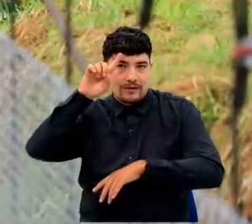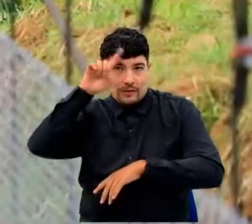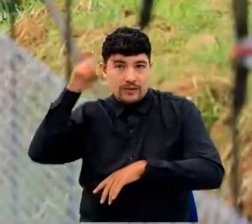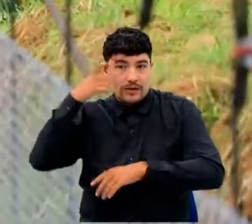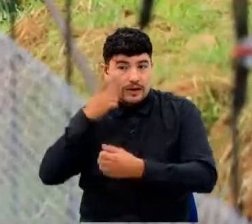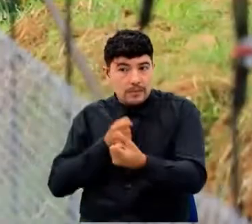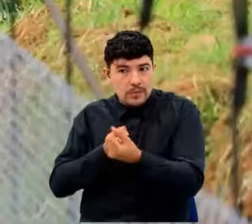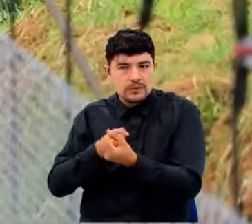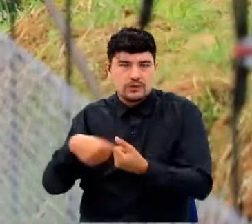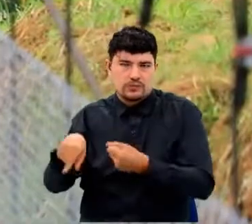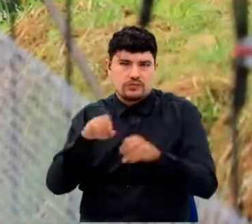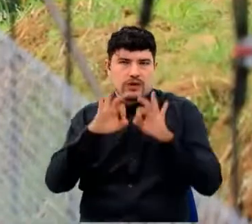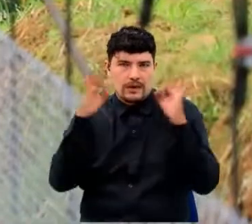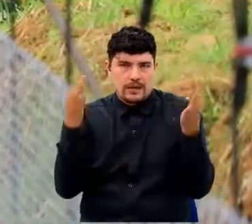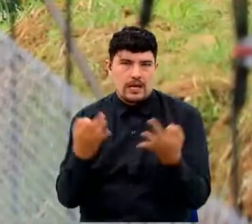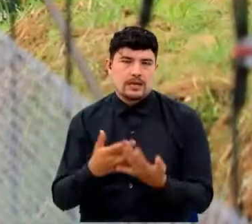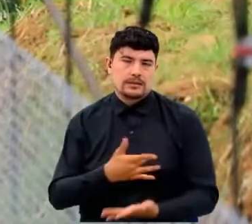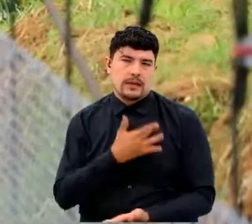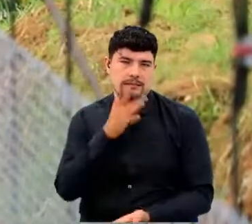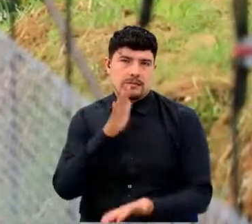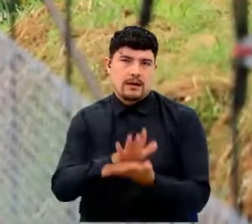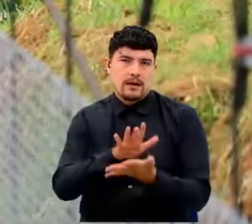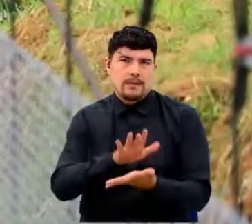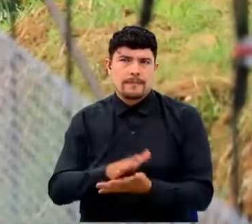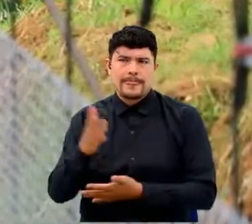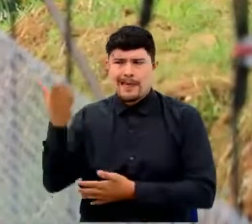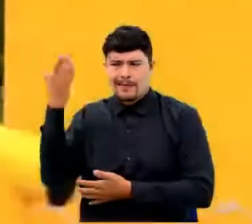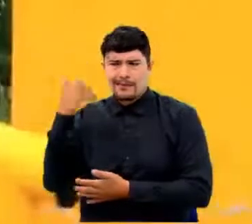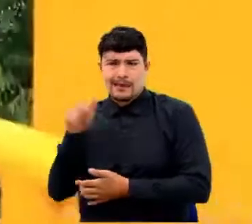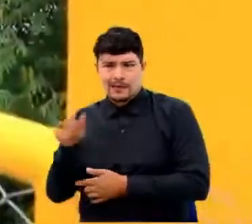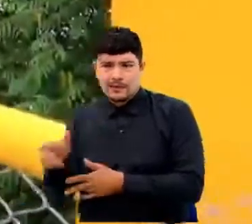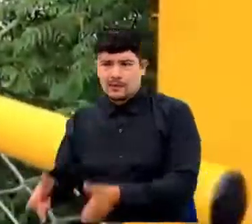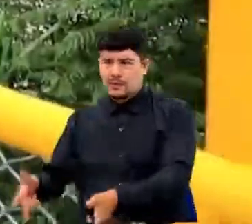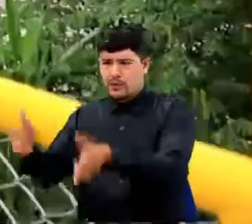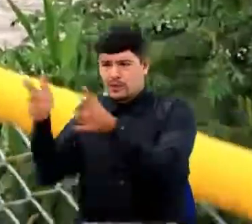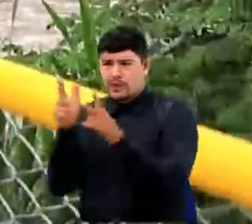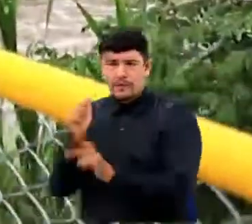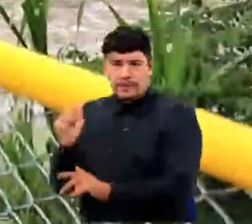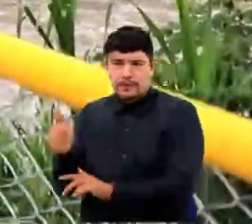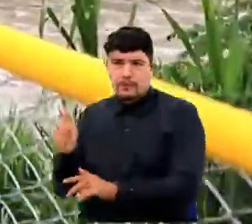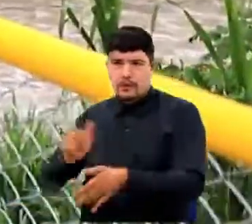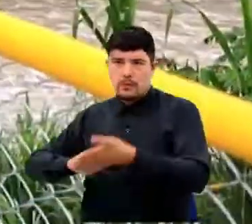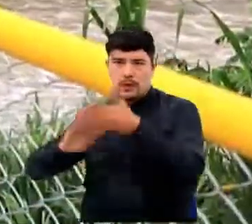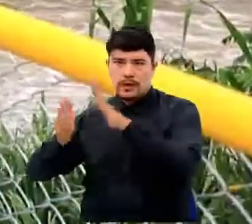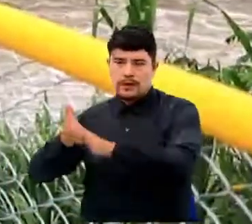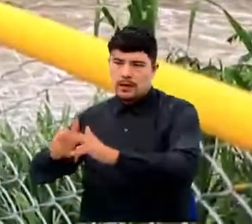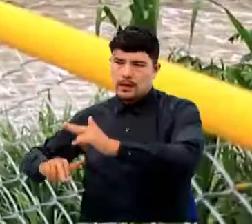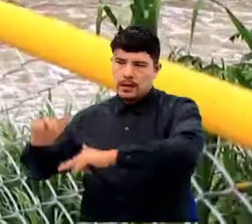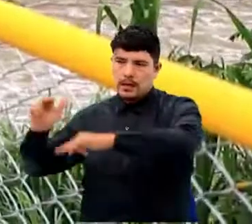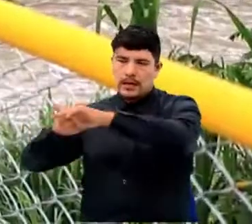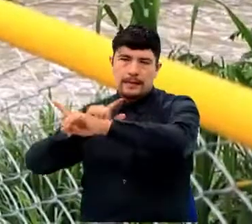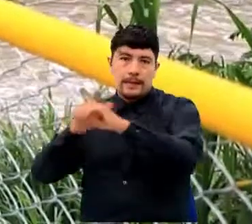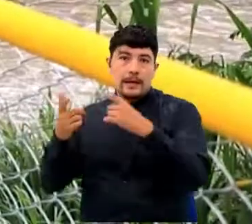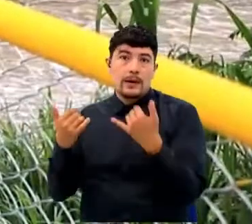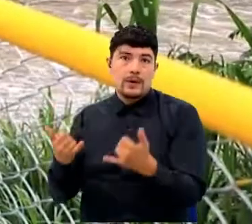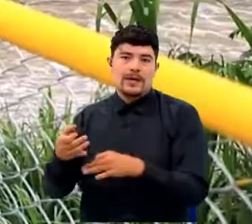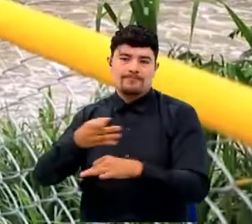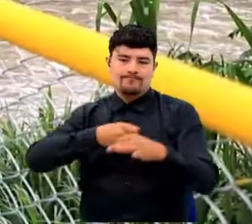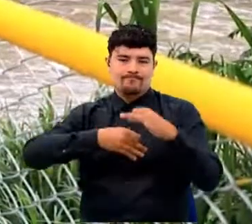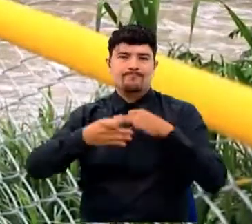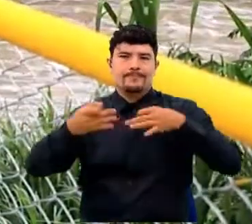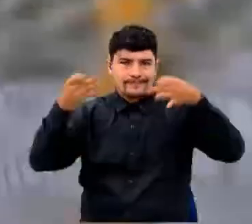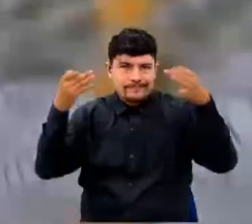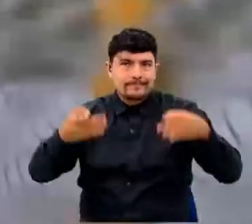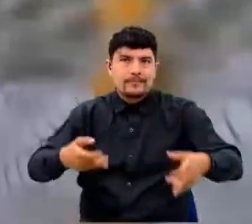antes en este mismo lugar había otro puente que fue construido por misma comunidad y hoy en día ellos agradecen que el